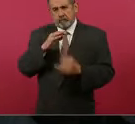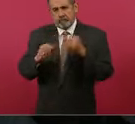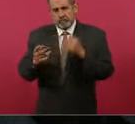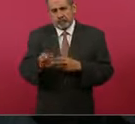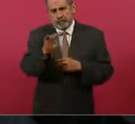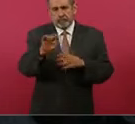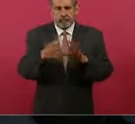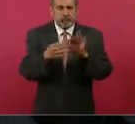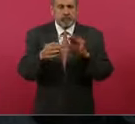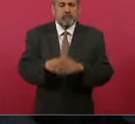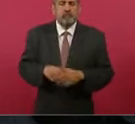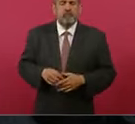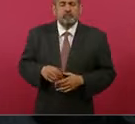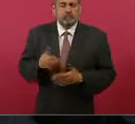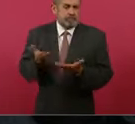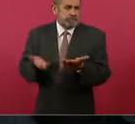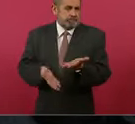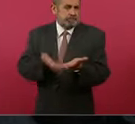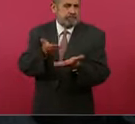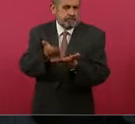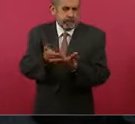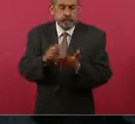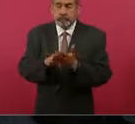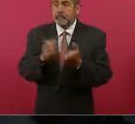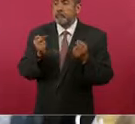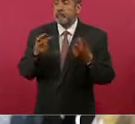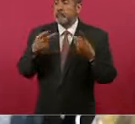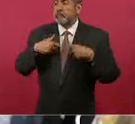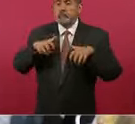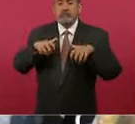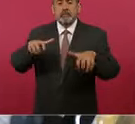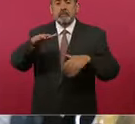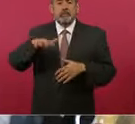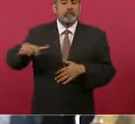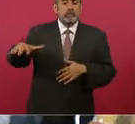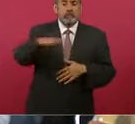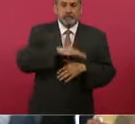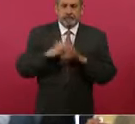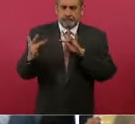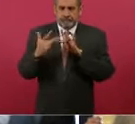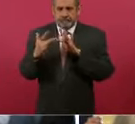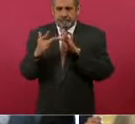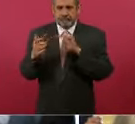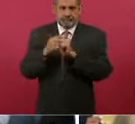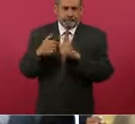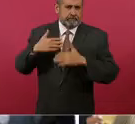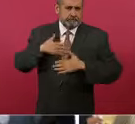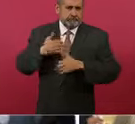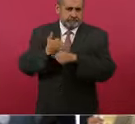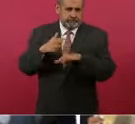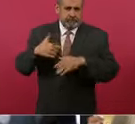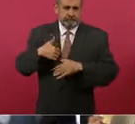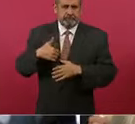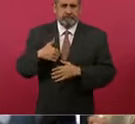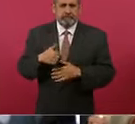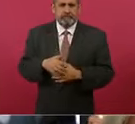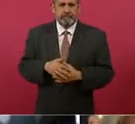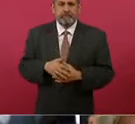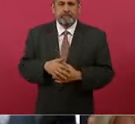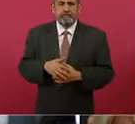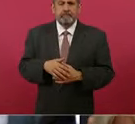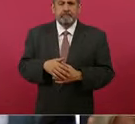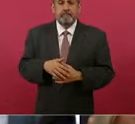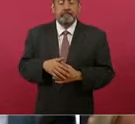le hicimos un planteamiento sobre que mucha gente nos ha ido a ver al canal del Centinela Informa, donde